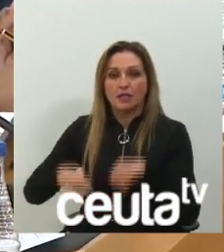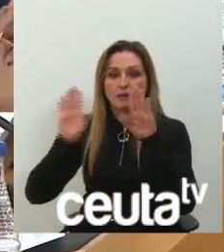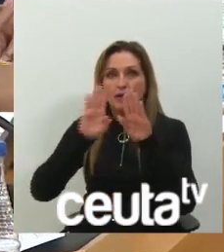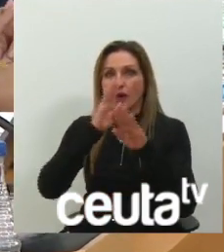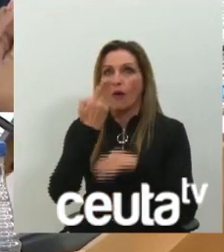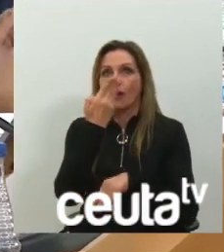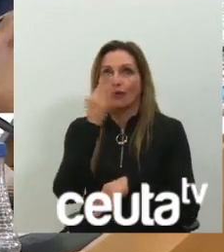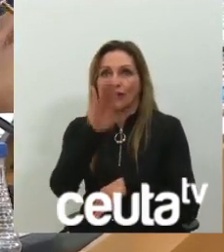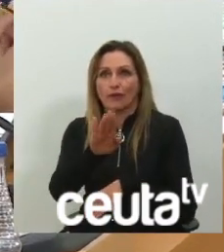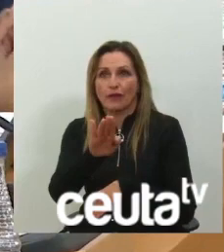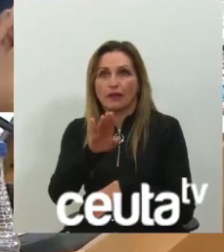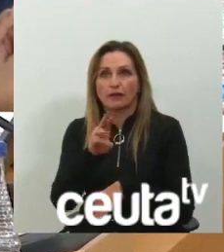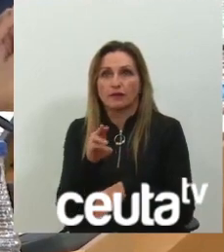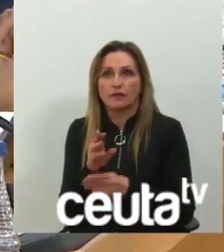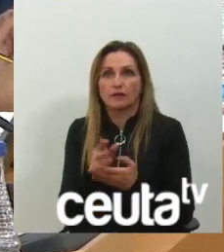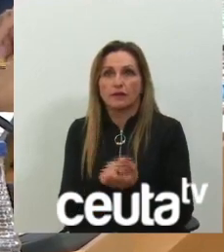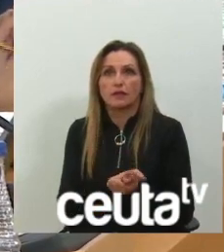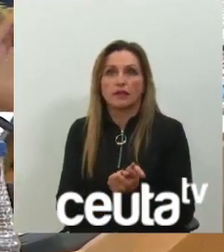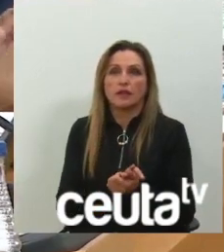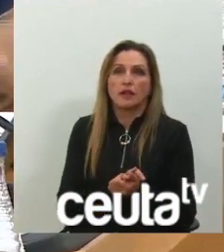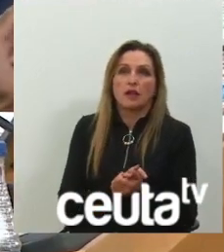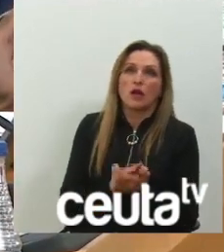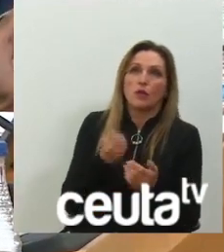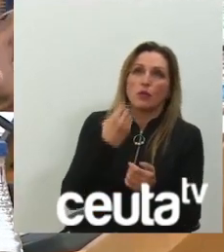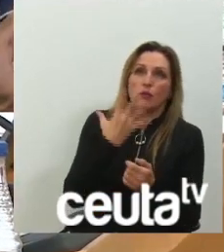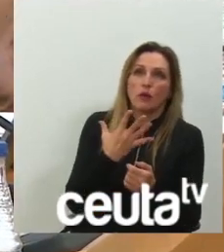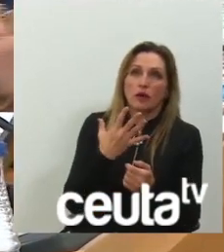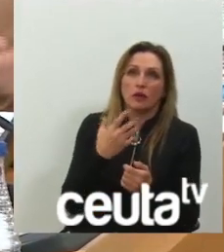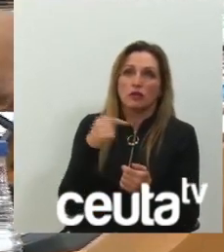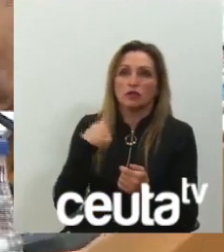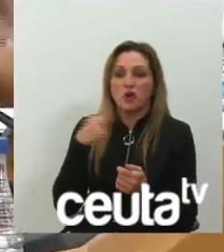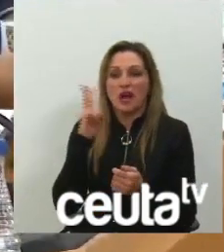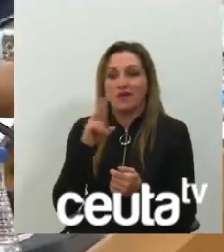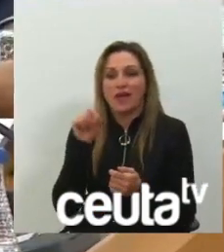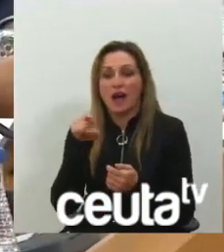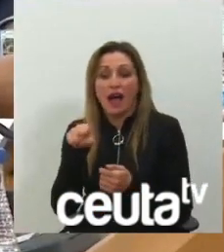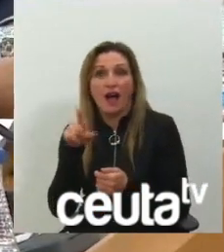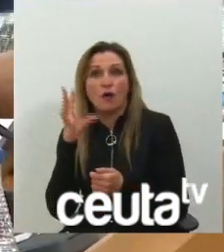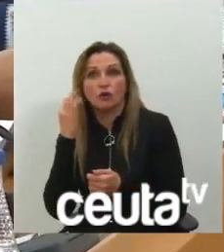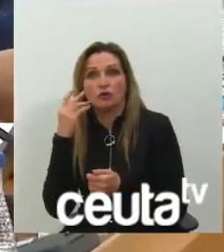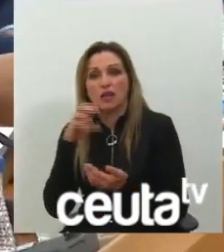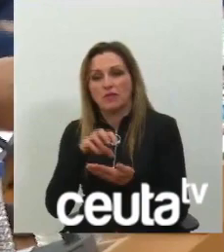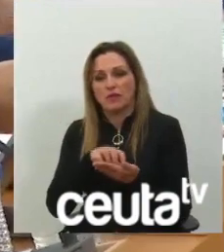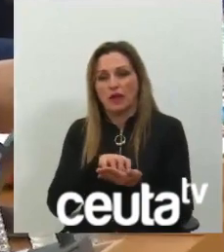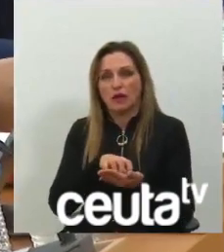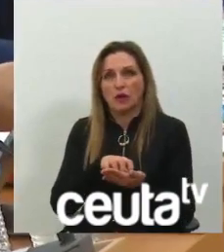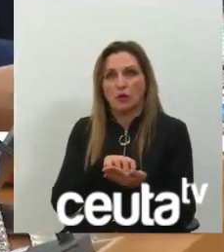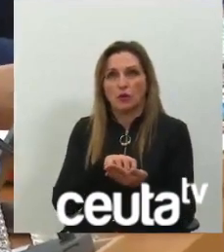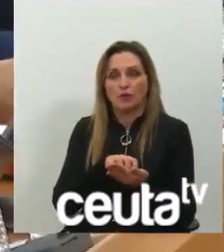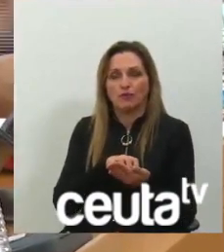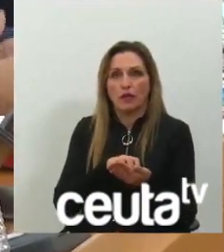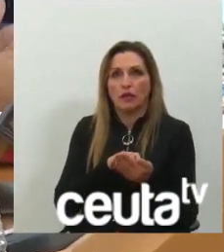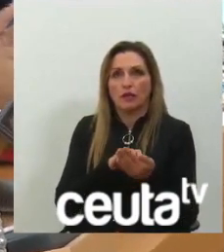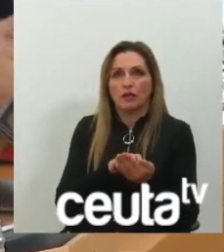y respecto bueno la vía usted ya lo dudo la ve usted y lo dudo respecto